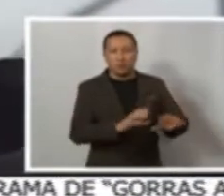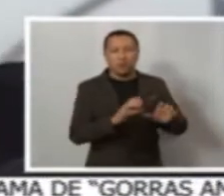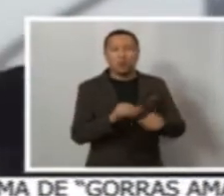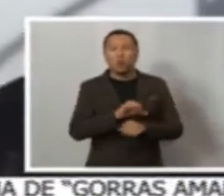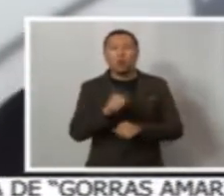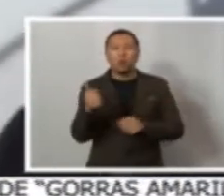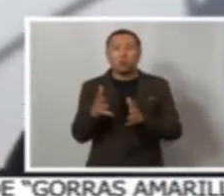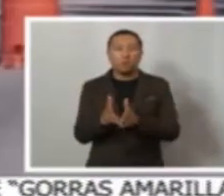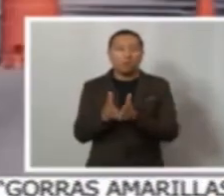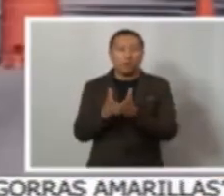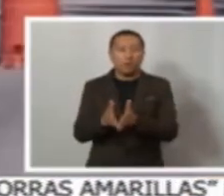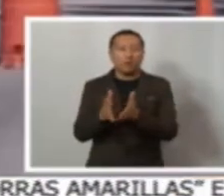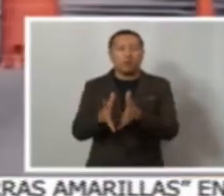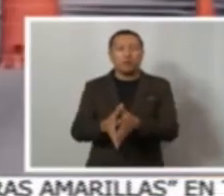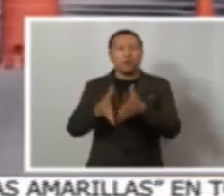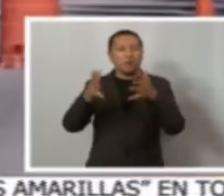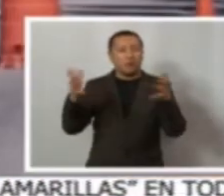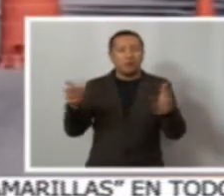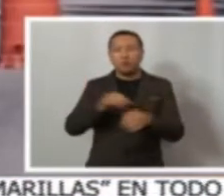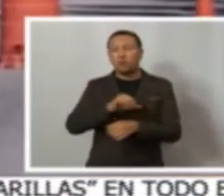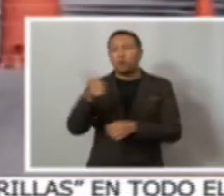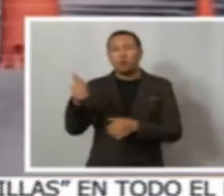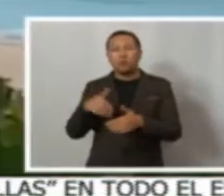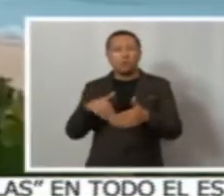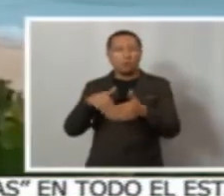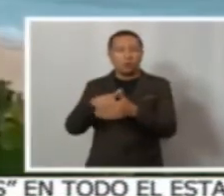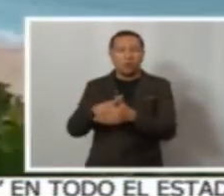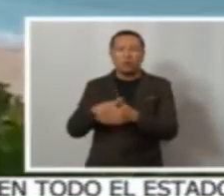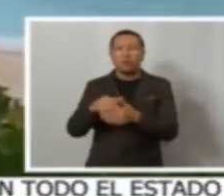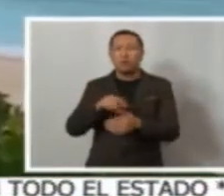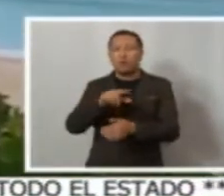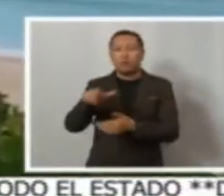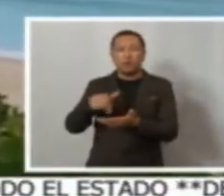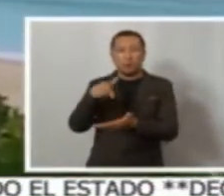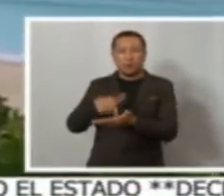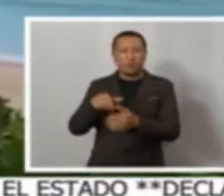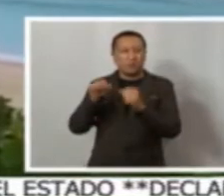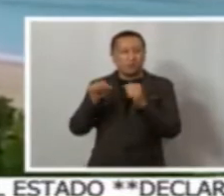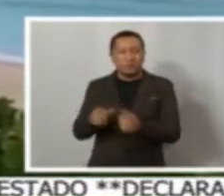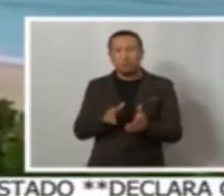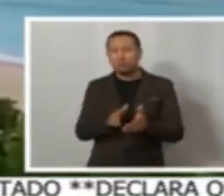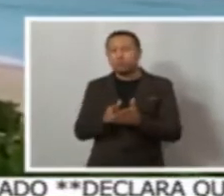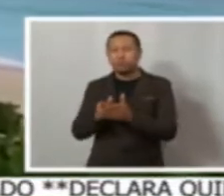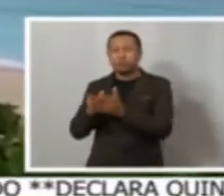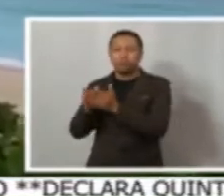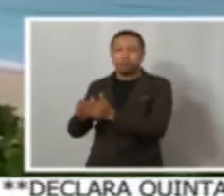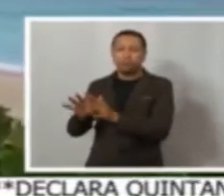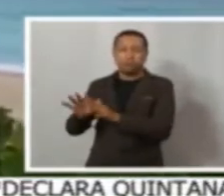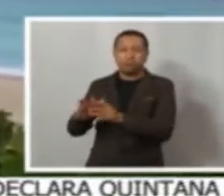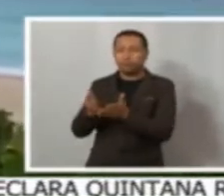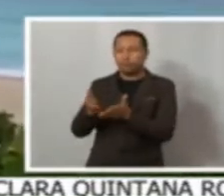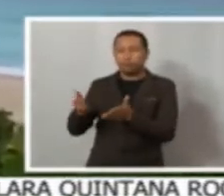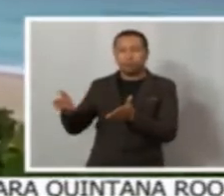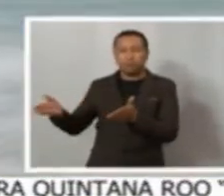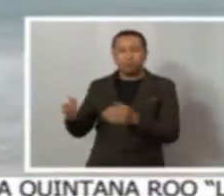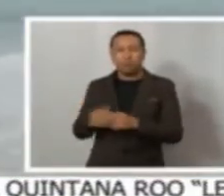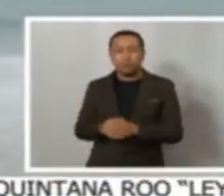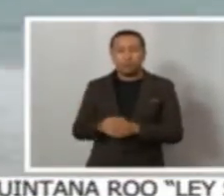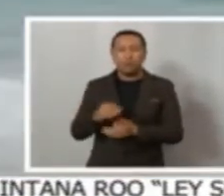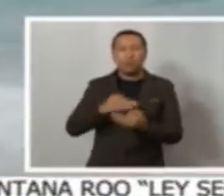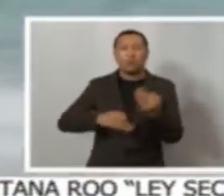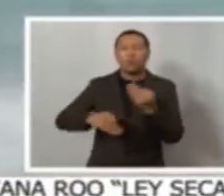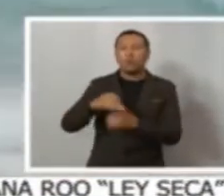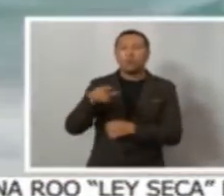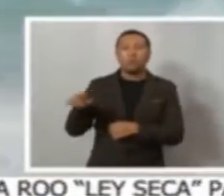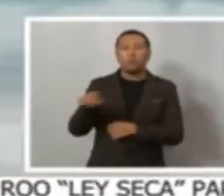han sido trasladadas a puertos de abrigo o zonas de manglares. Cabe señalar que también a raíz de la contingencia, todas las marinas que operan en Cancún